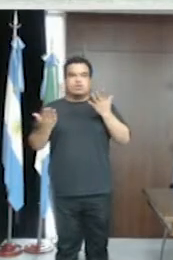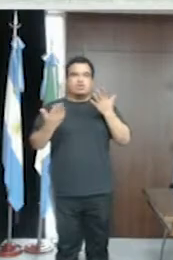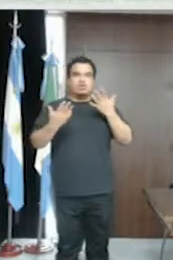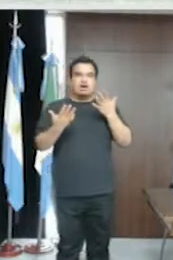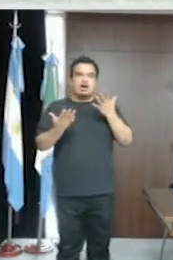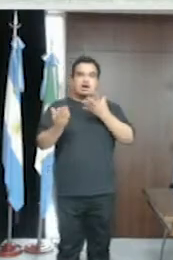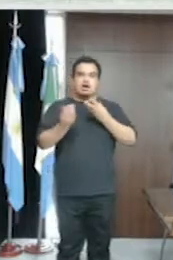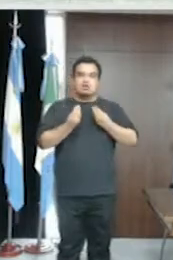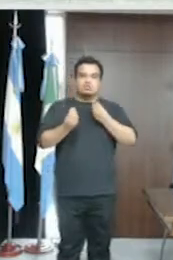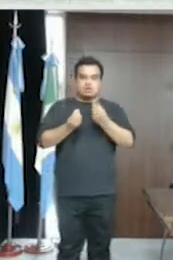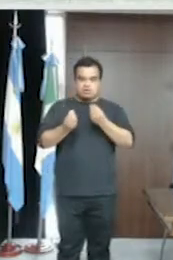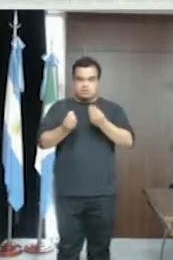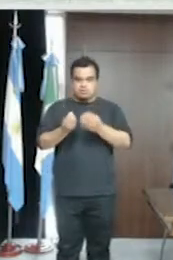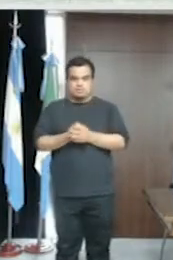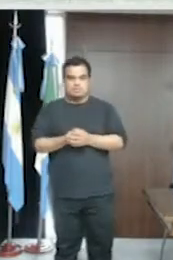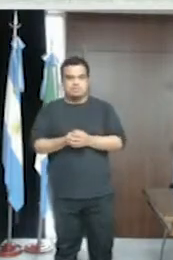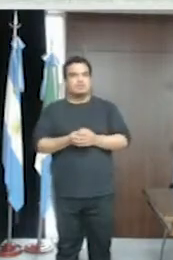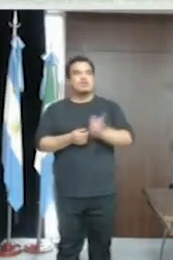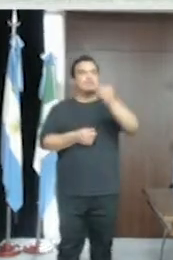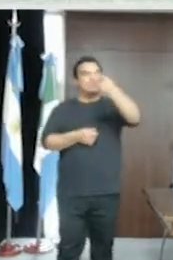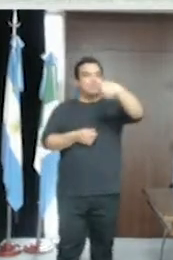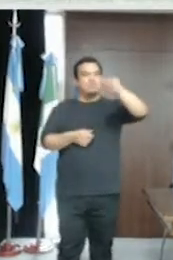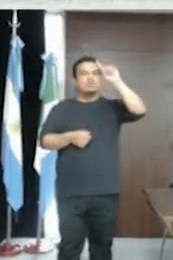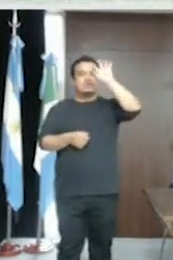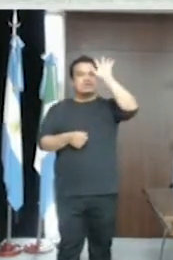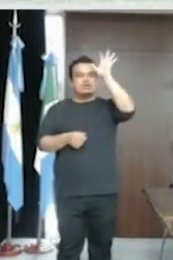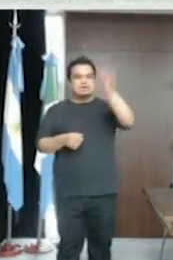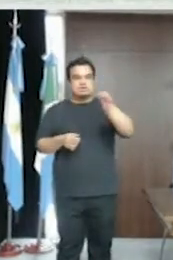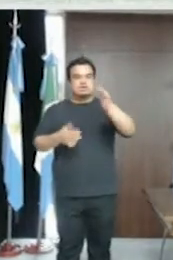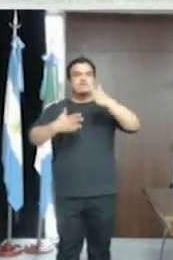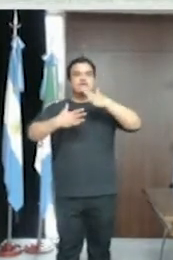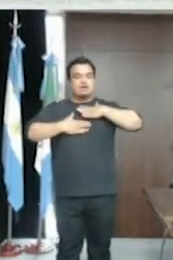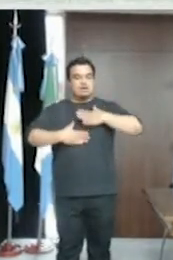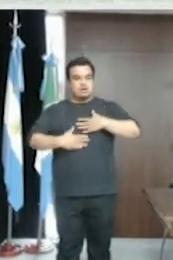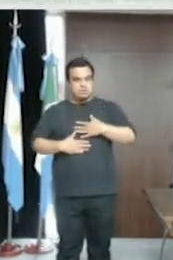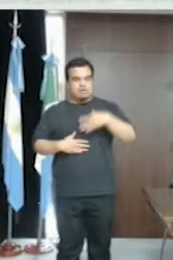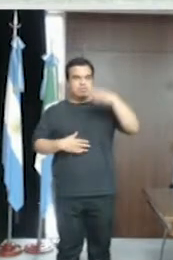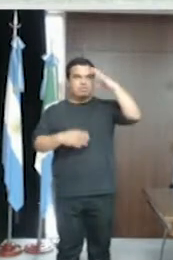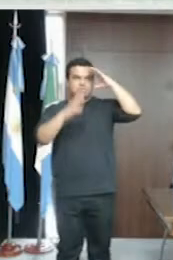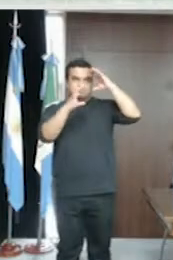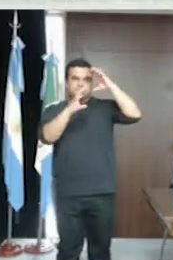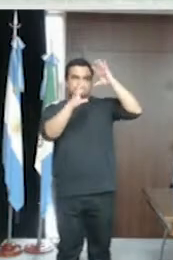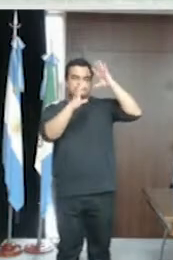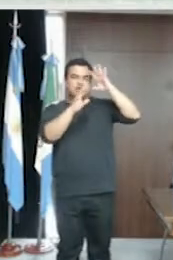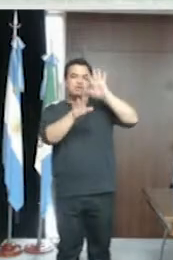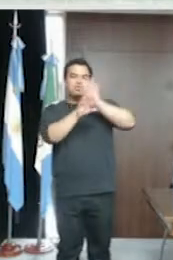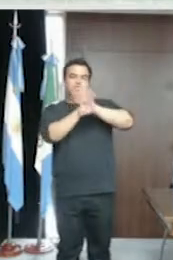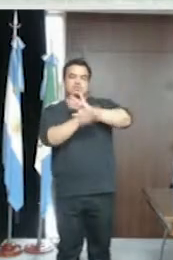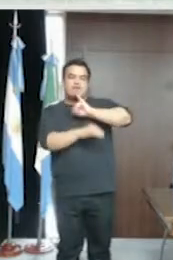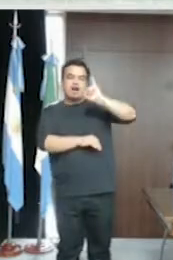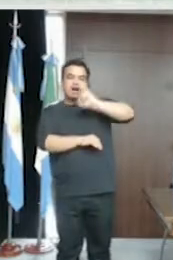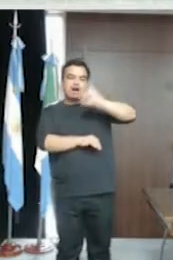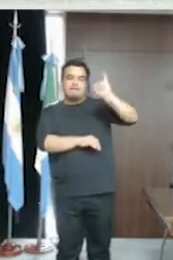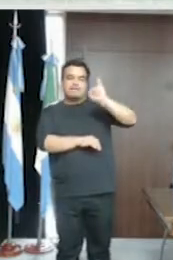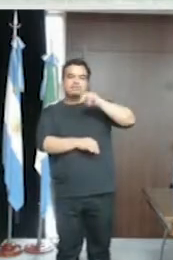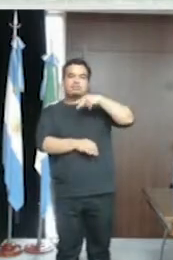tiempo, ya saben de esto que les acabo de decir. Fisiológicamente se produce, el cerebro recibe un mensaje que es el de la caminata, que es